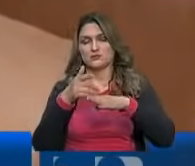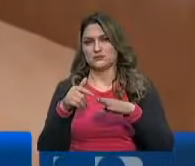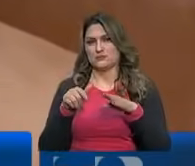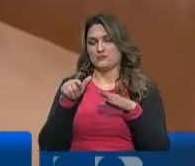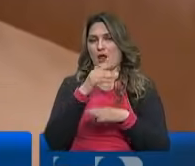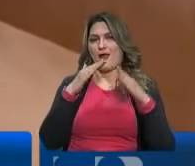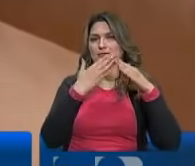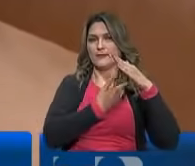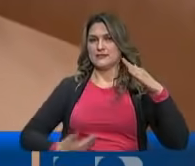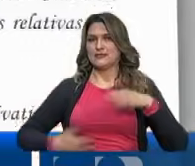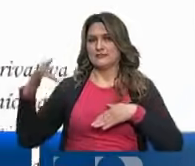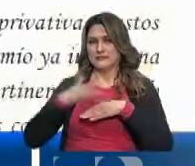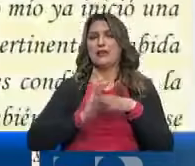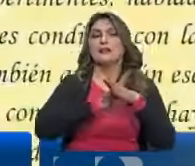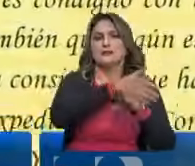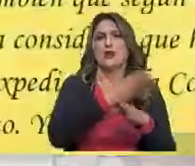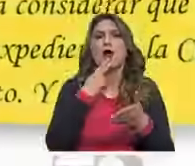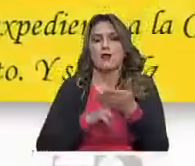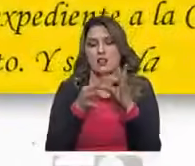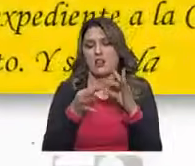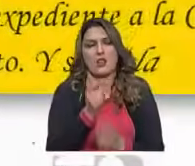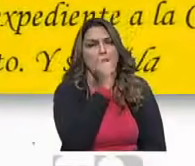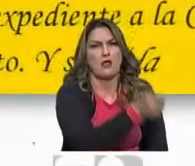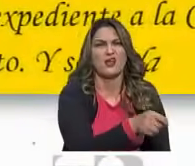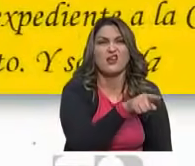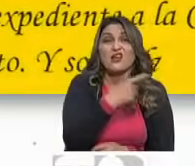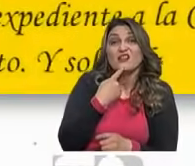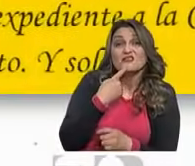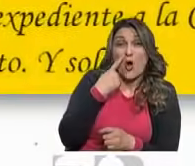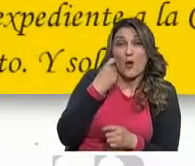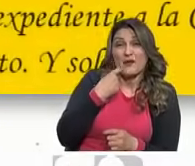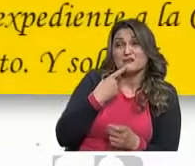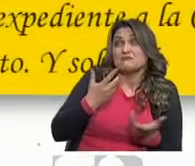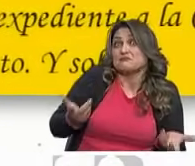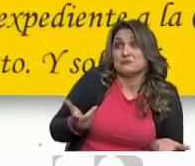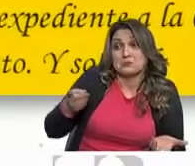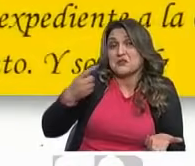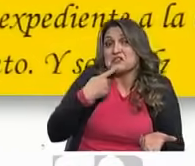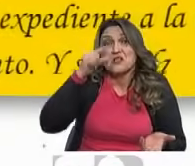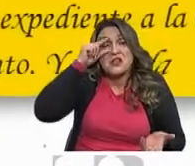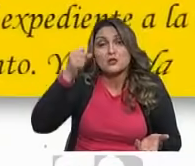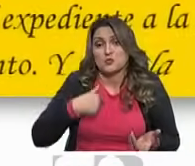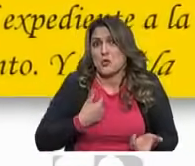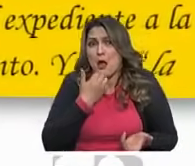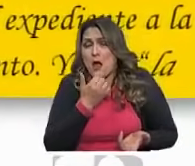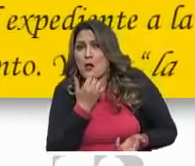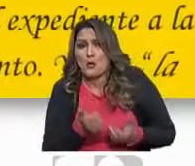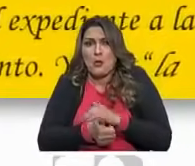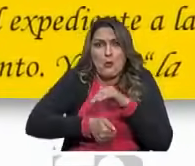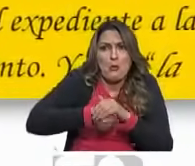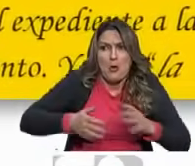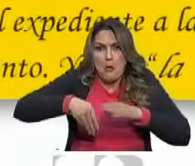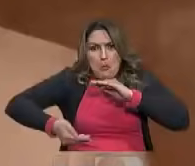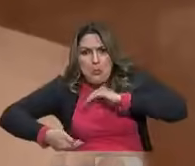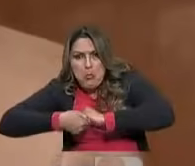todas sus obligaciones fiscales. Además, sostiene que esta investigación no es competencia de la Asamblea, sino de la Contraloría, que ya inició